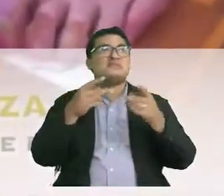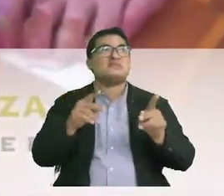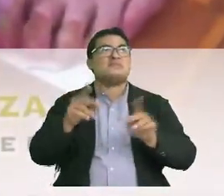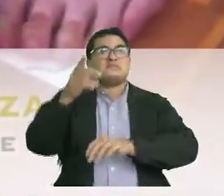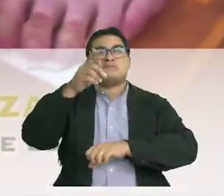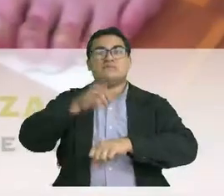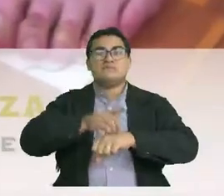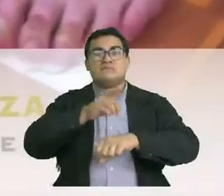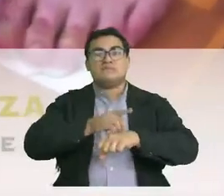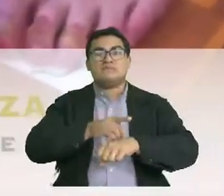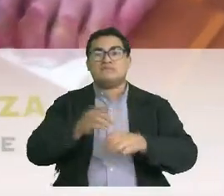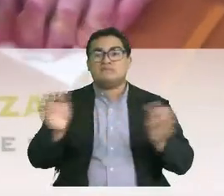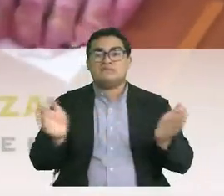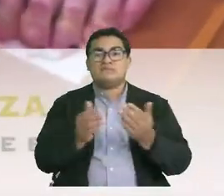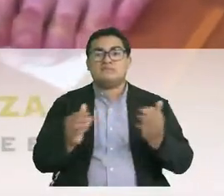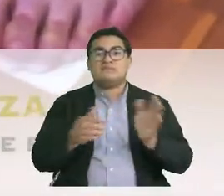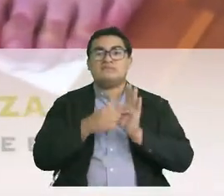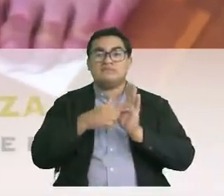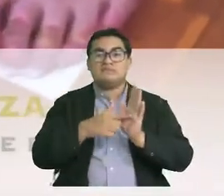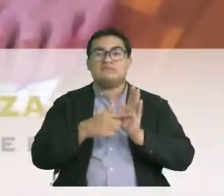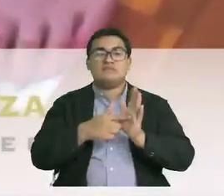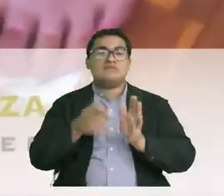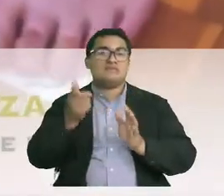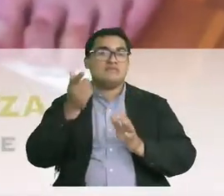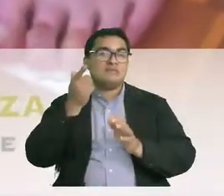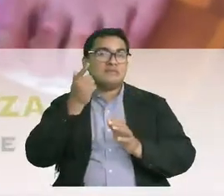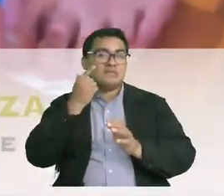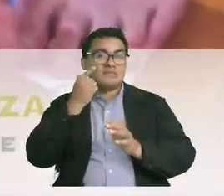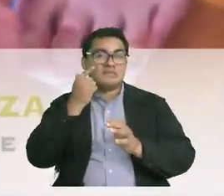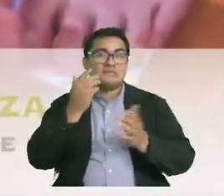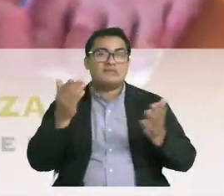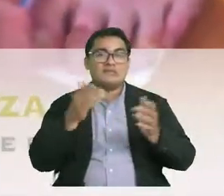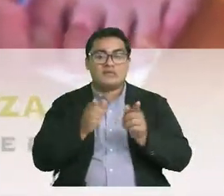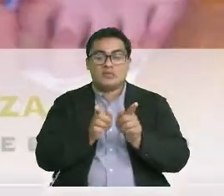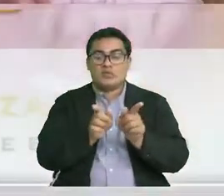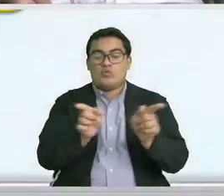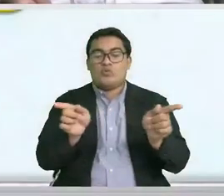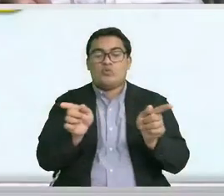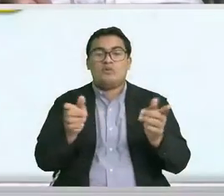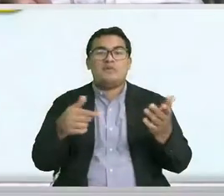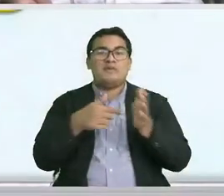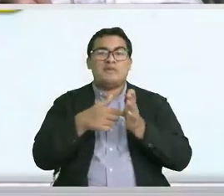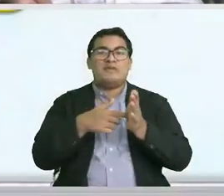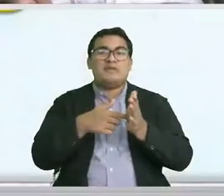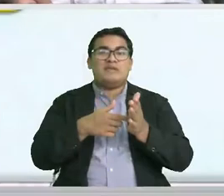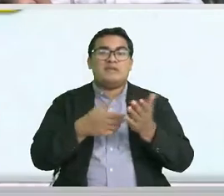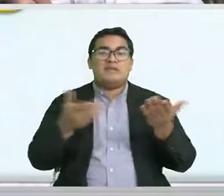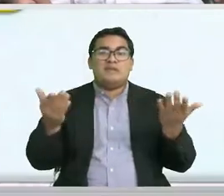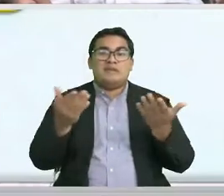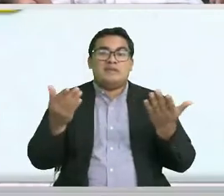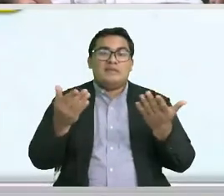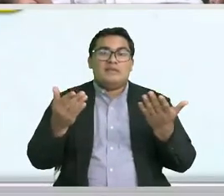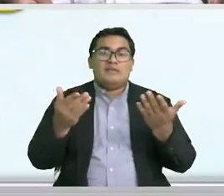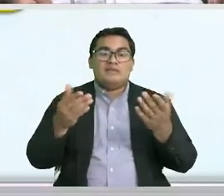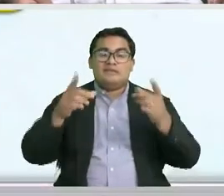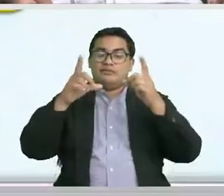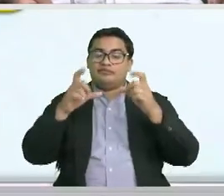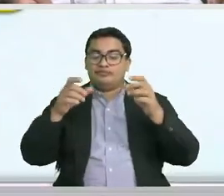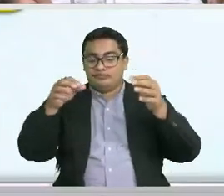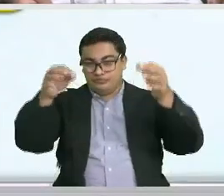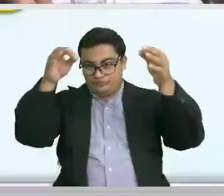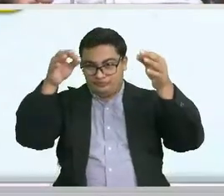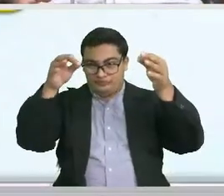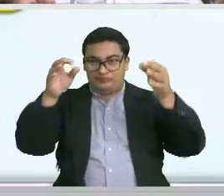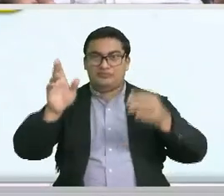Clínicamente no hay. Clínicamente lo que vemos es, ¿hay o no hay arco longitudinal interno? Ahora, si ya vamos a tomar radiografía, sí